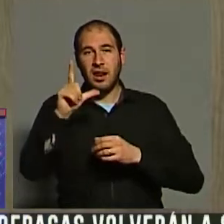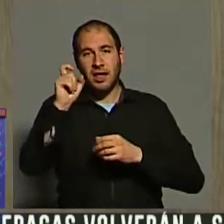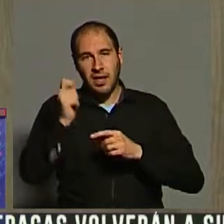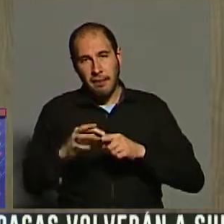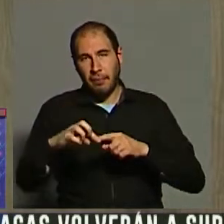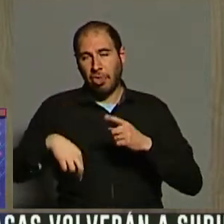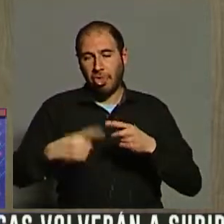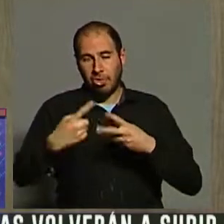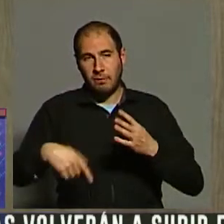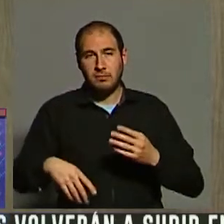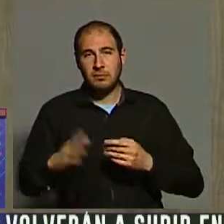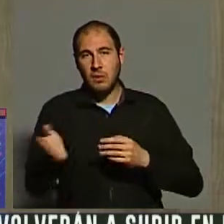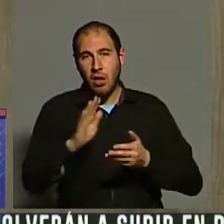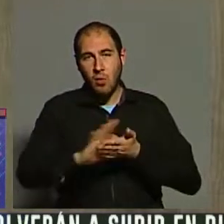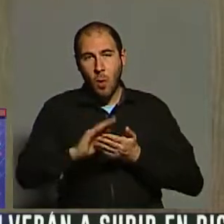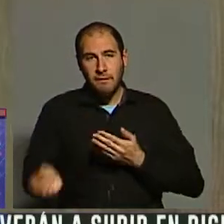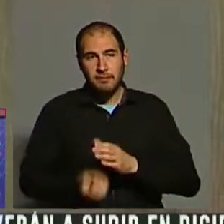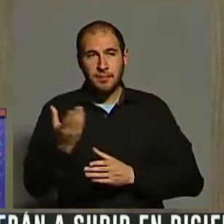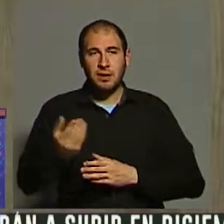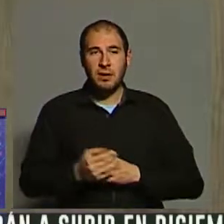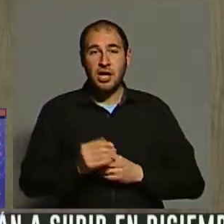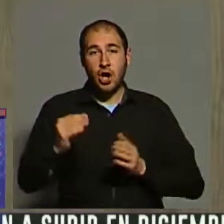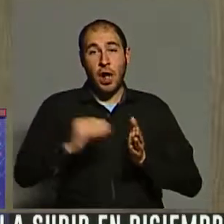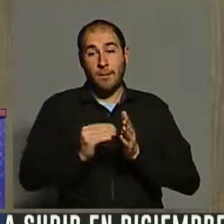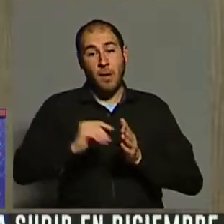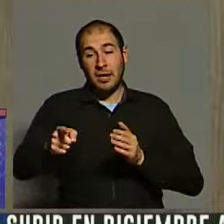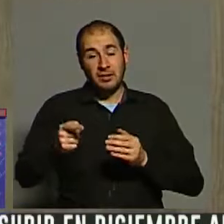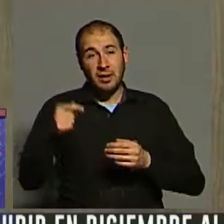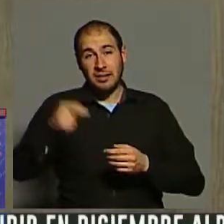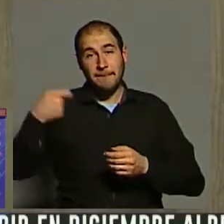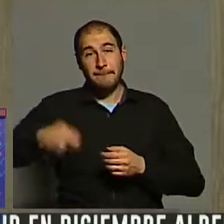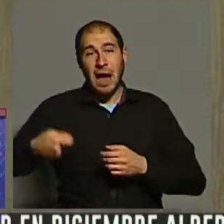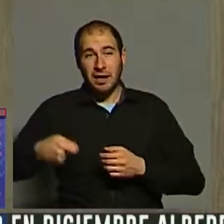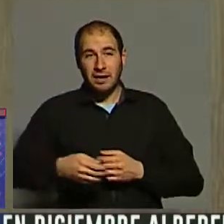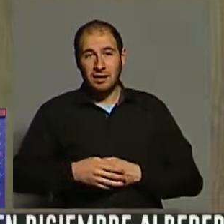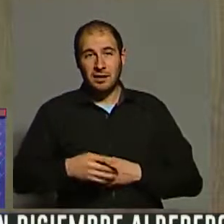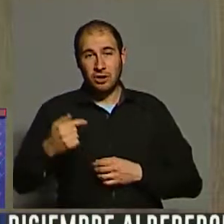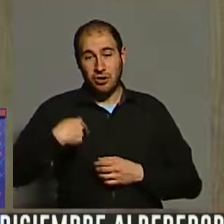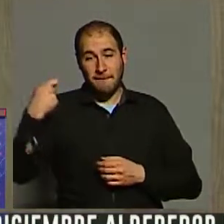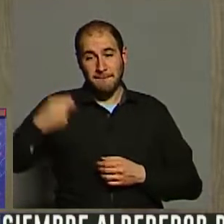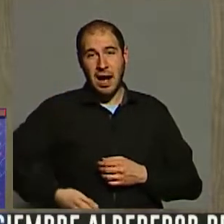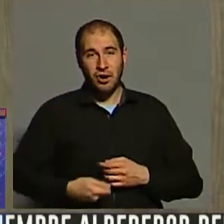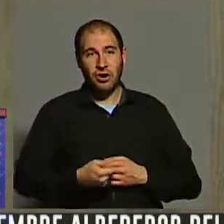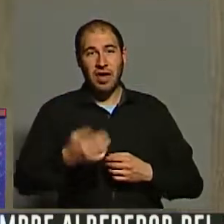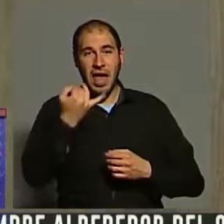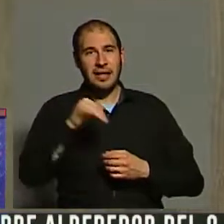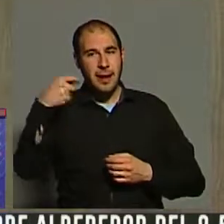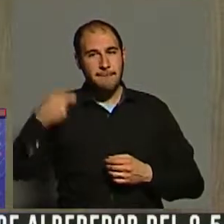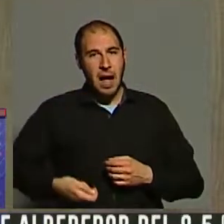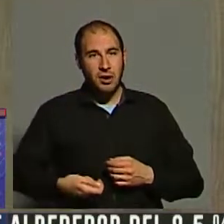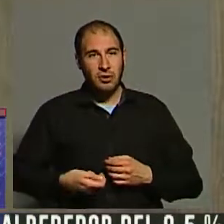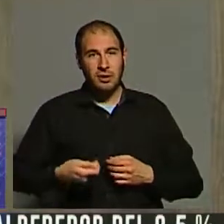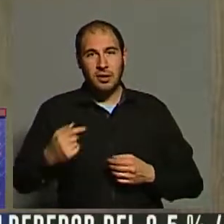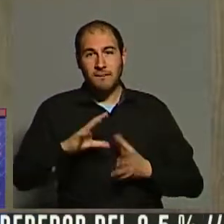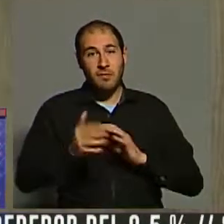y todas esas alternativas nuevas que aparecieron es que en algún momento va a haber que empezar a pagarlo y cuando yo tenga que pagar esa tasa de interés no